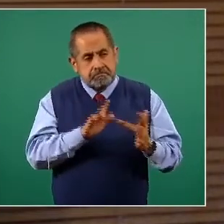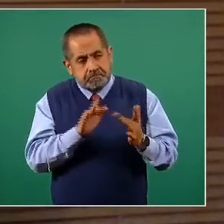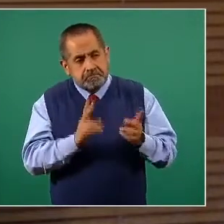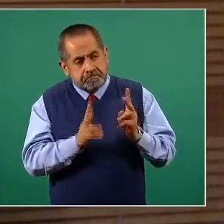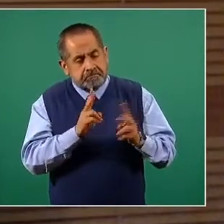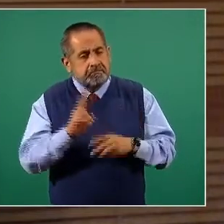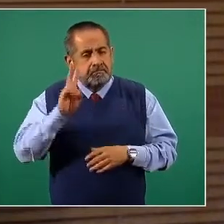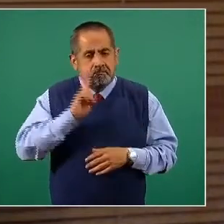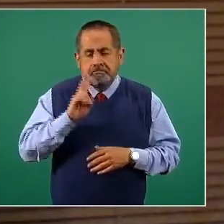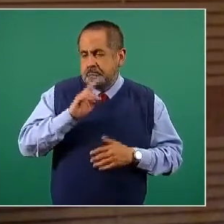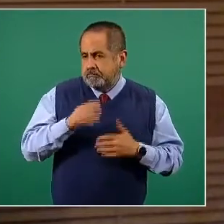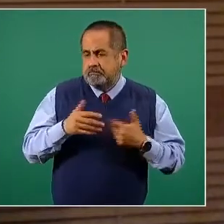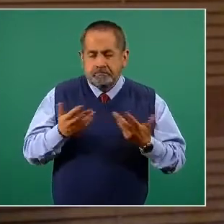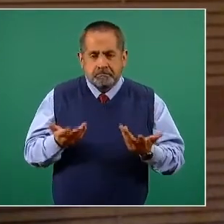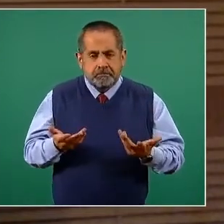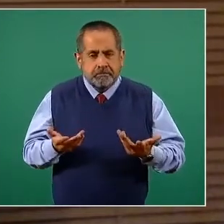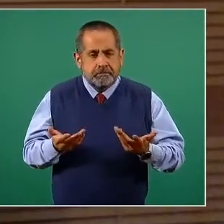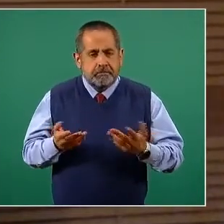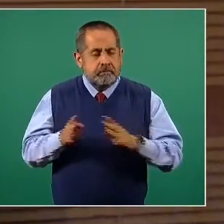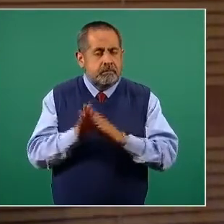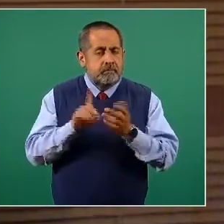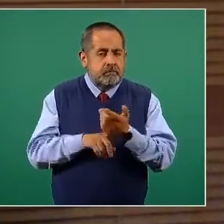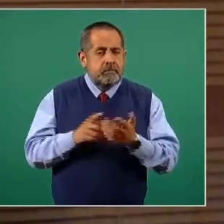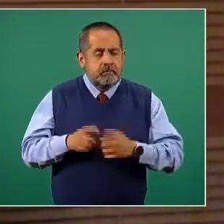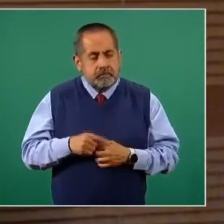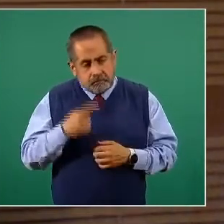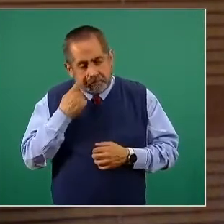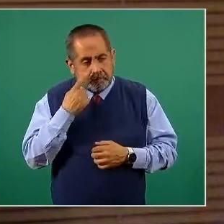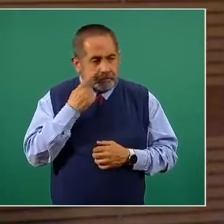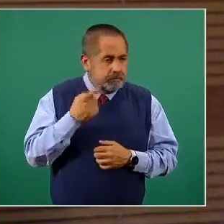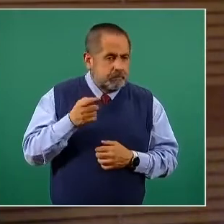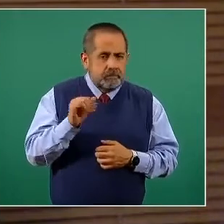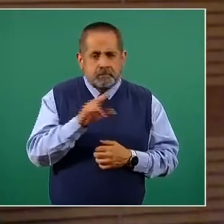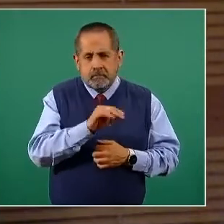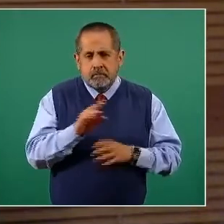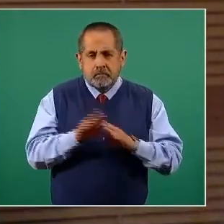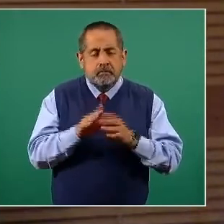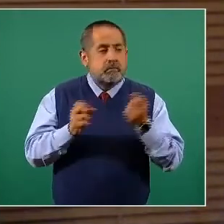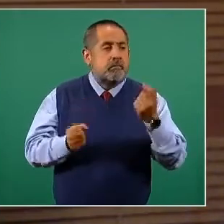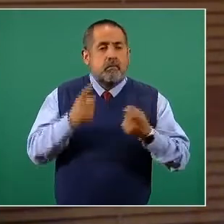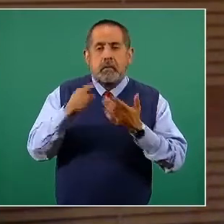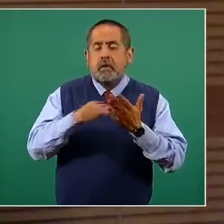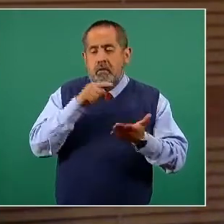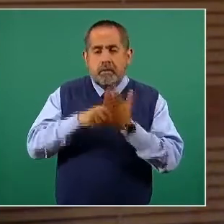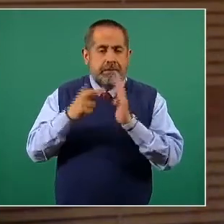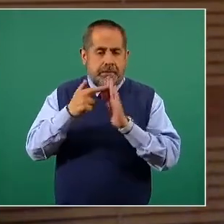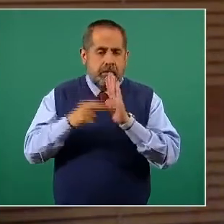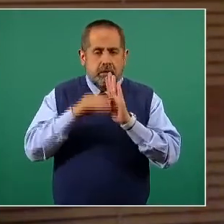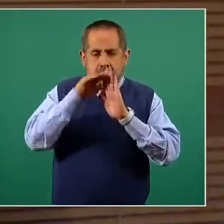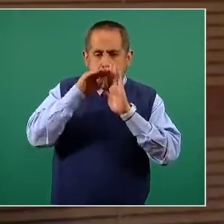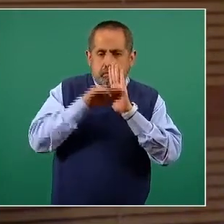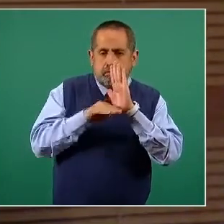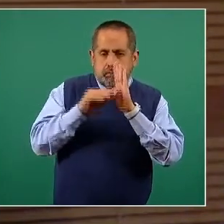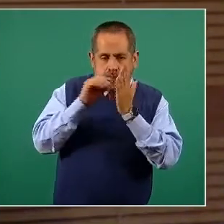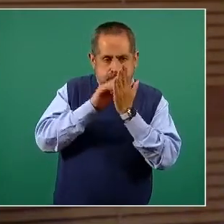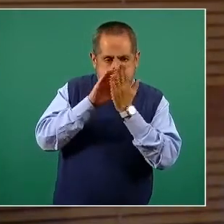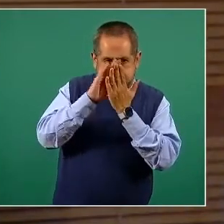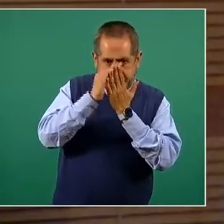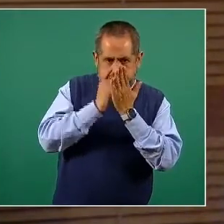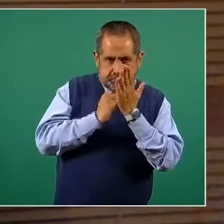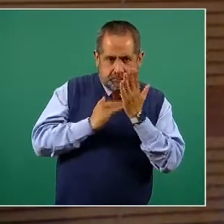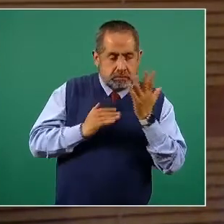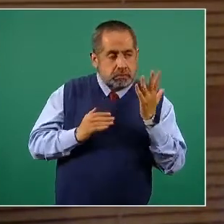para ir viendo, pues digo, verificando los lineamientos que ya se habían establecido y ahora afinándolos en su